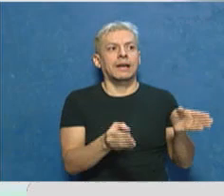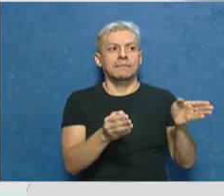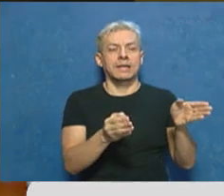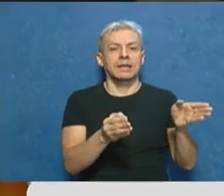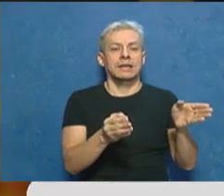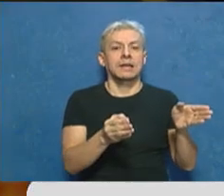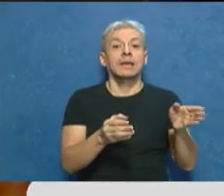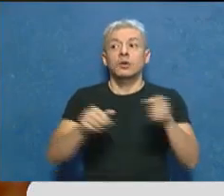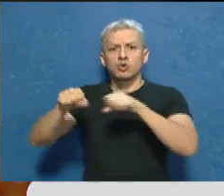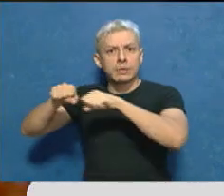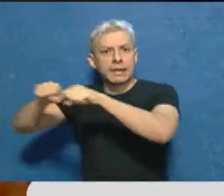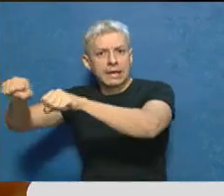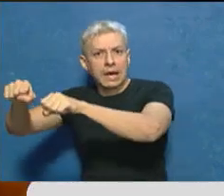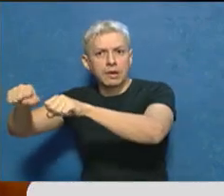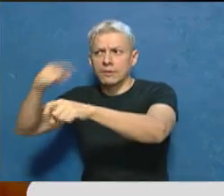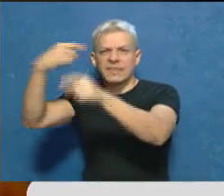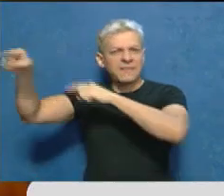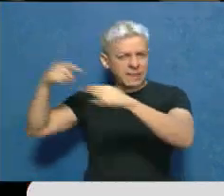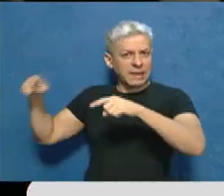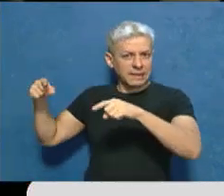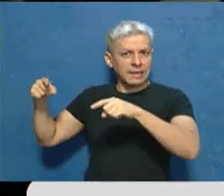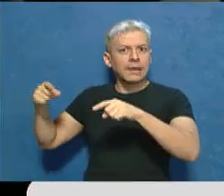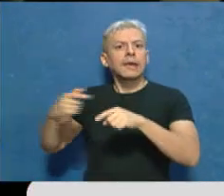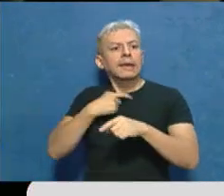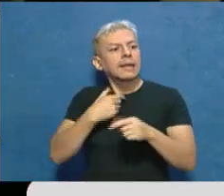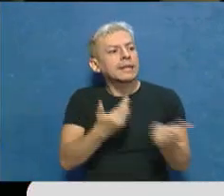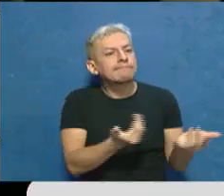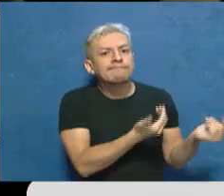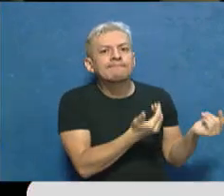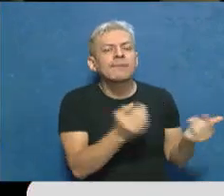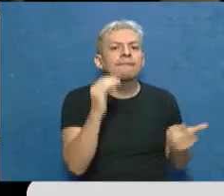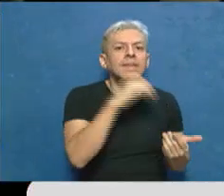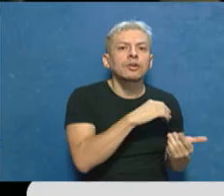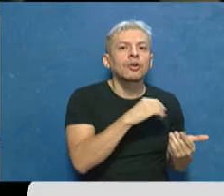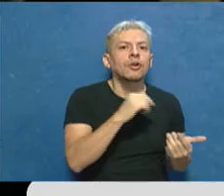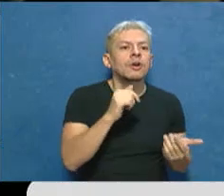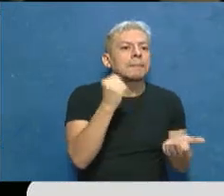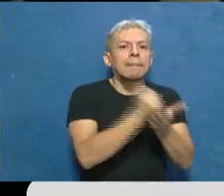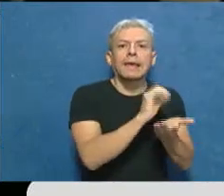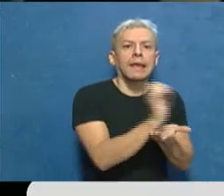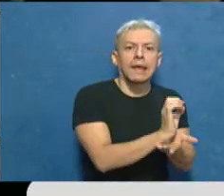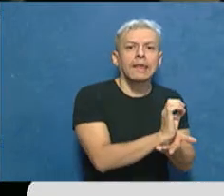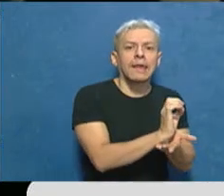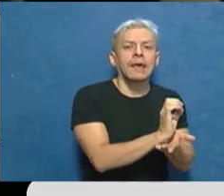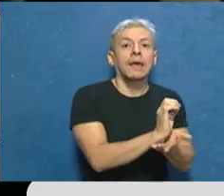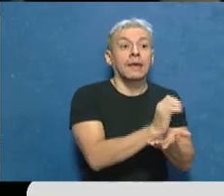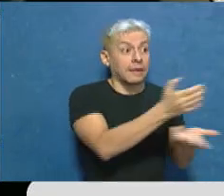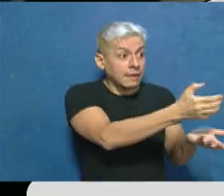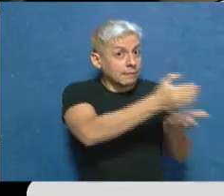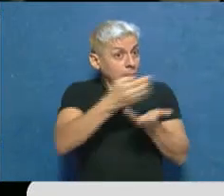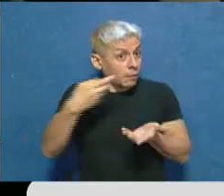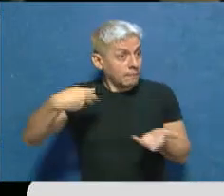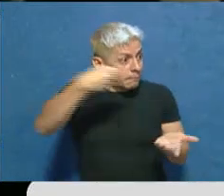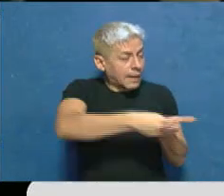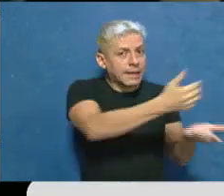cadenas de supermercados y grandes grupos buscaban abastecerse justamente de vino a granel para estar preparados justamente